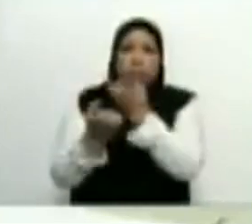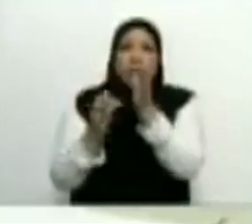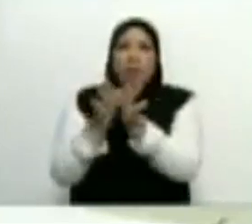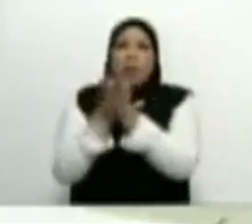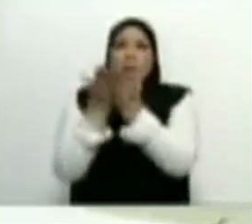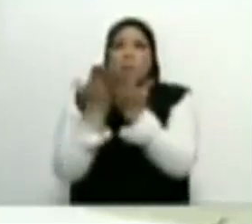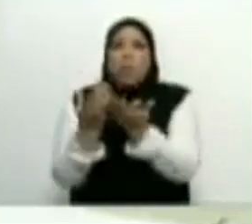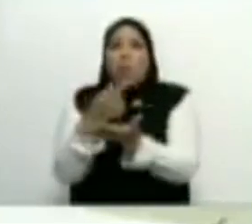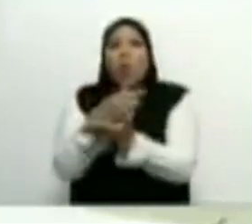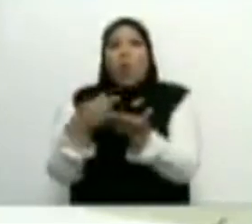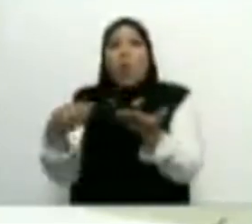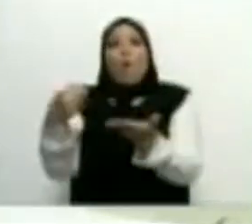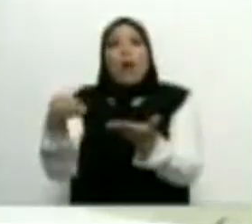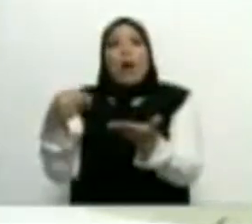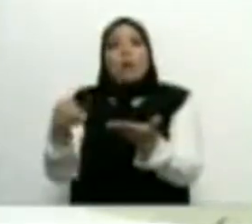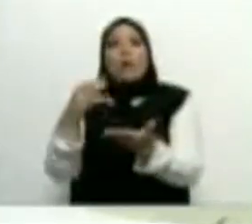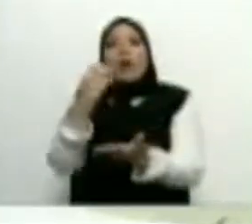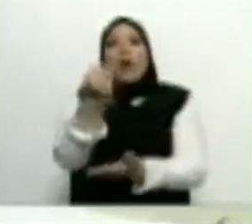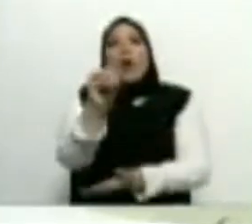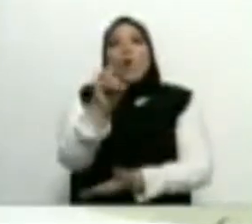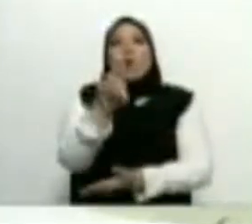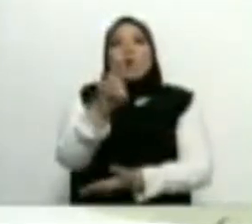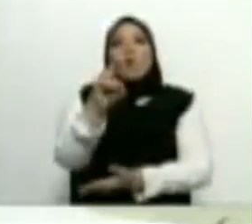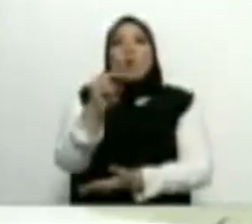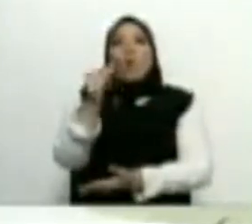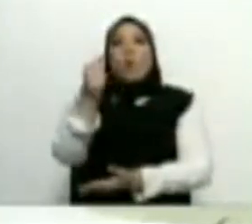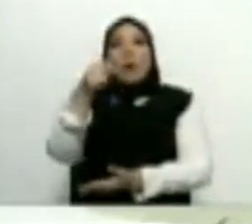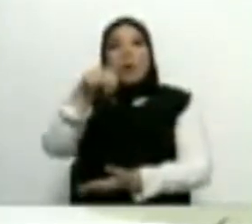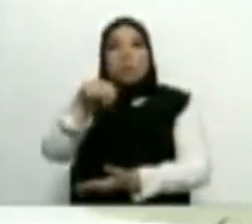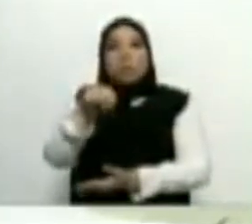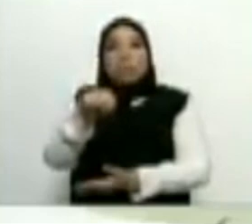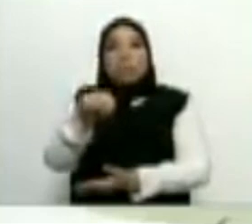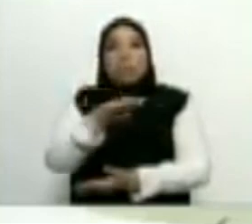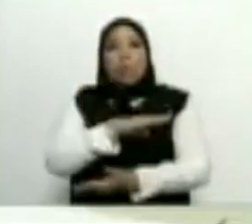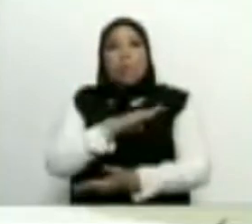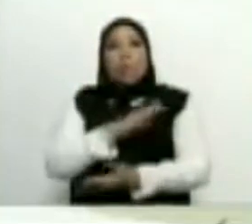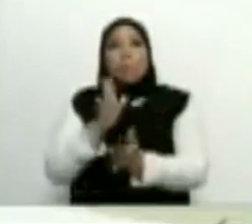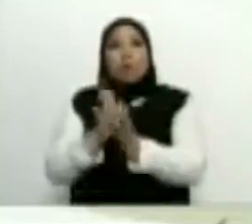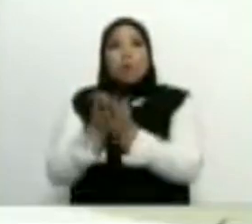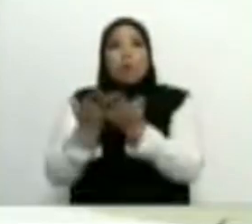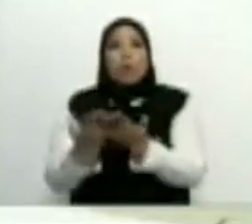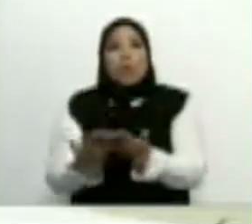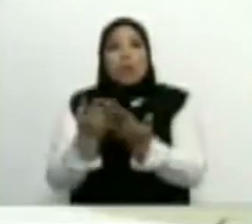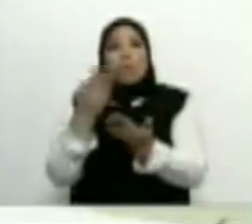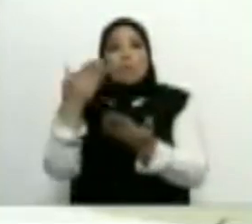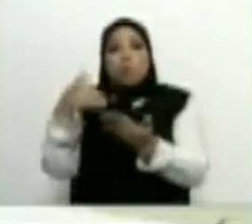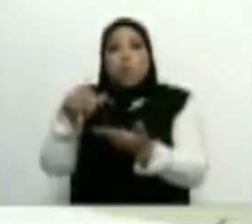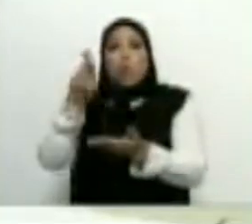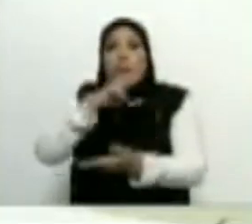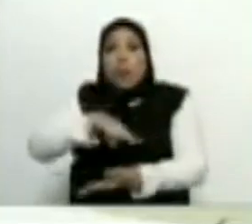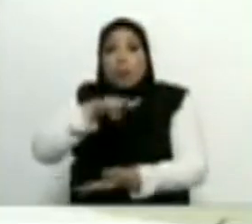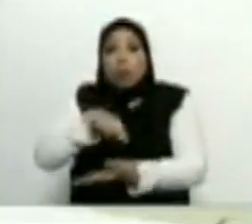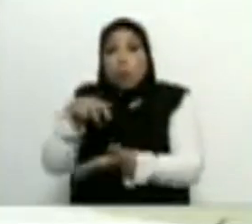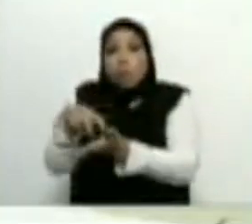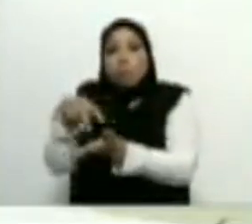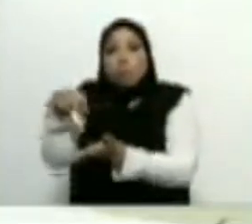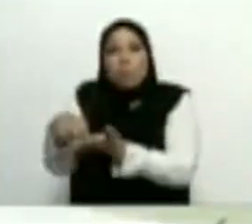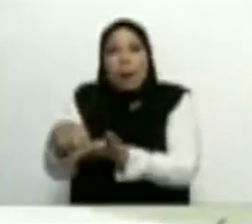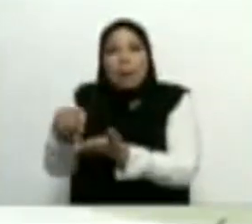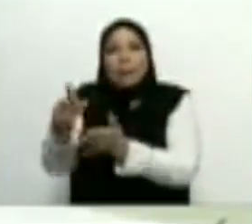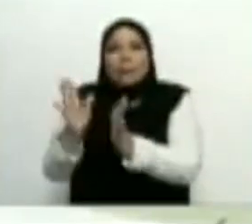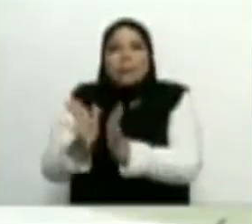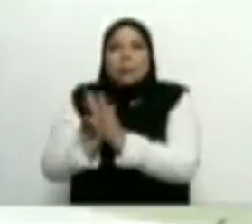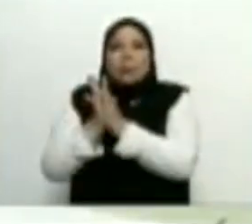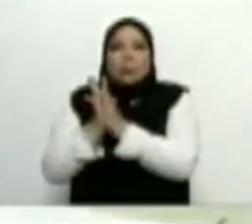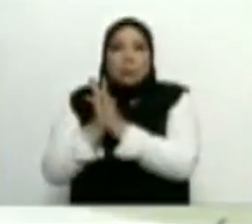y repudio a los sectores que se hacen los locos y son cómplices indirectos por silencio, porque tú ves el